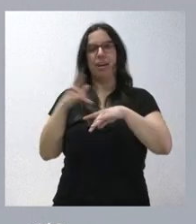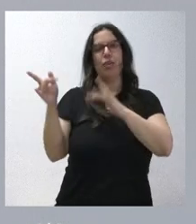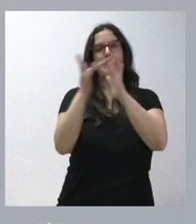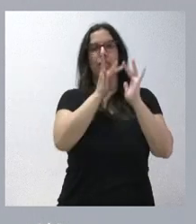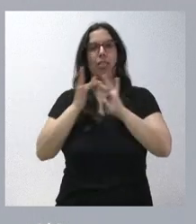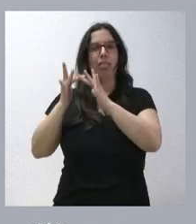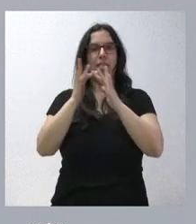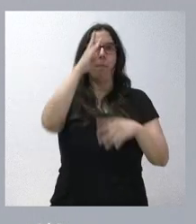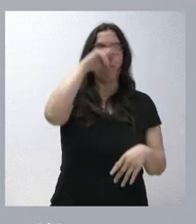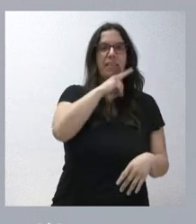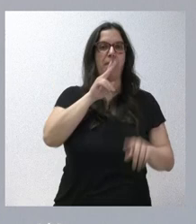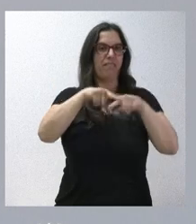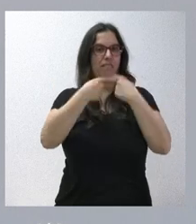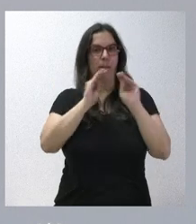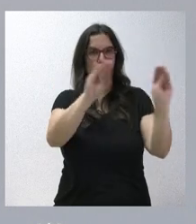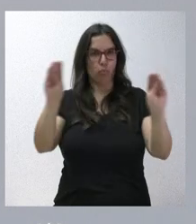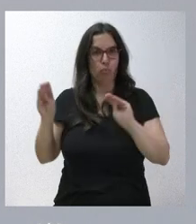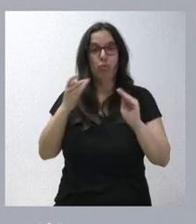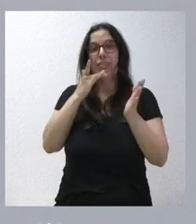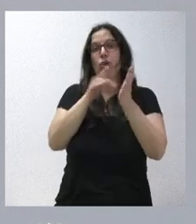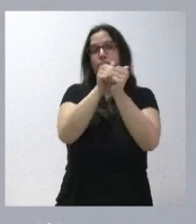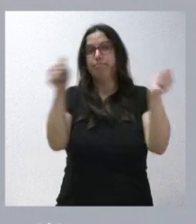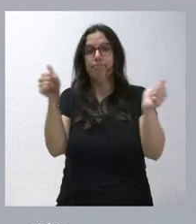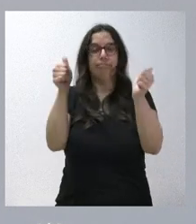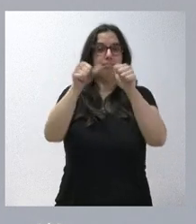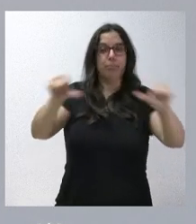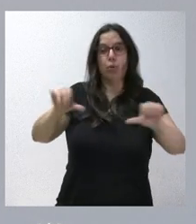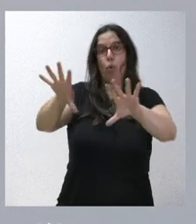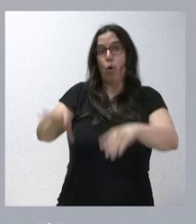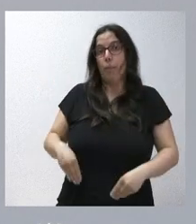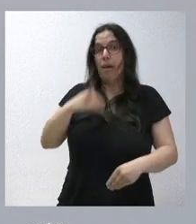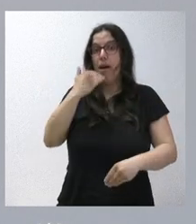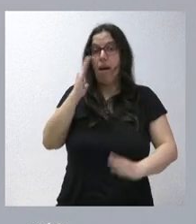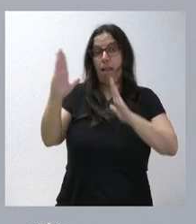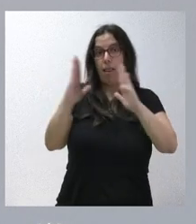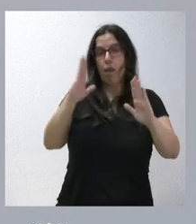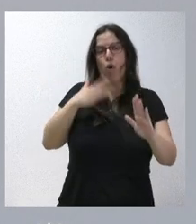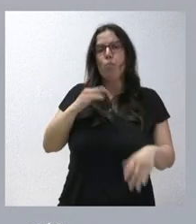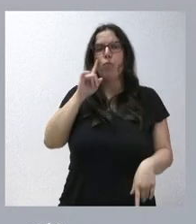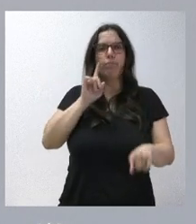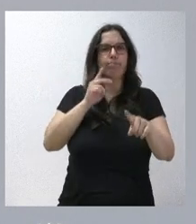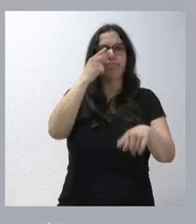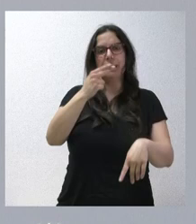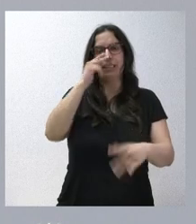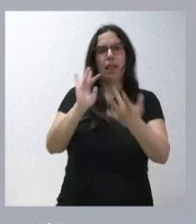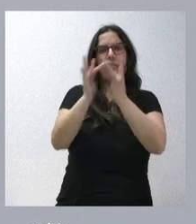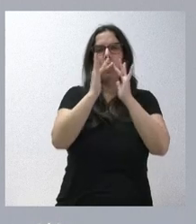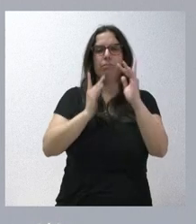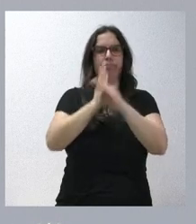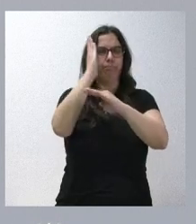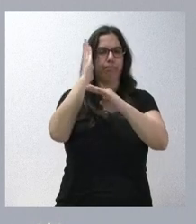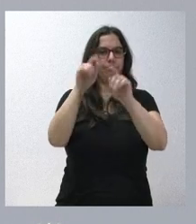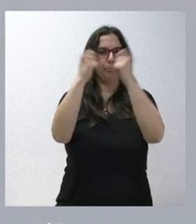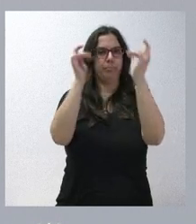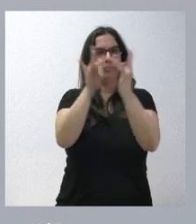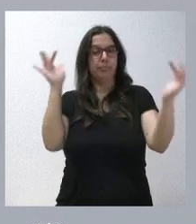la familia puesto que ante una separación divorcio acogimiento familiar se puede ver interrumpida la convivencia familiar muchas